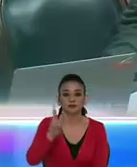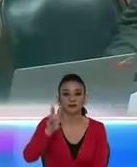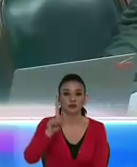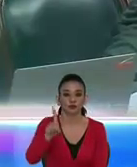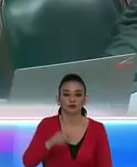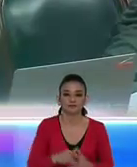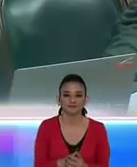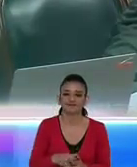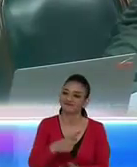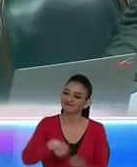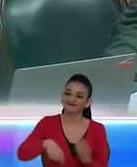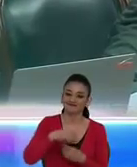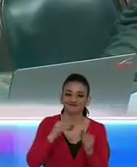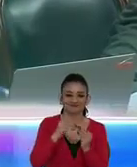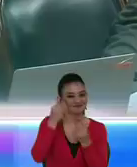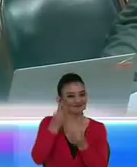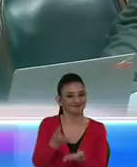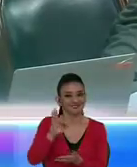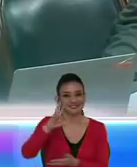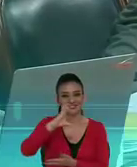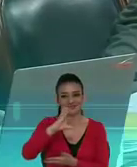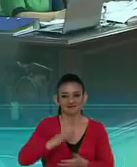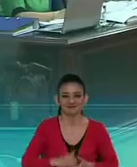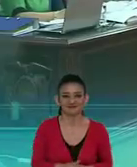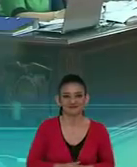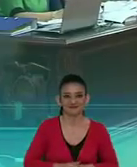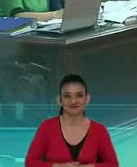Ya regresamos en TVC.